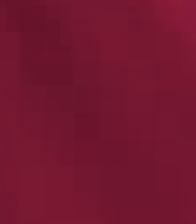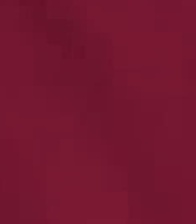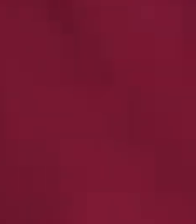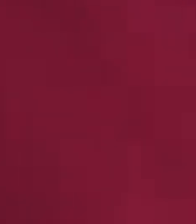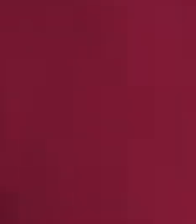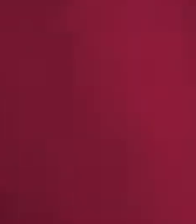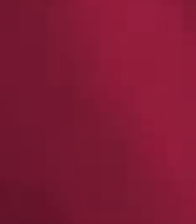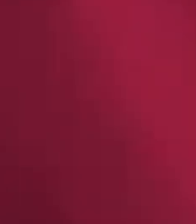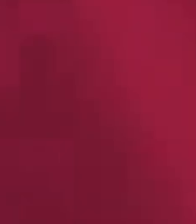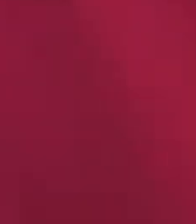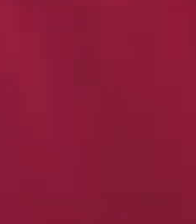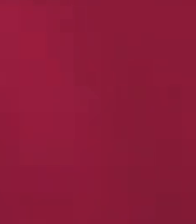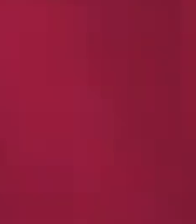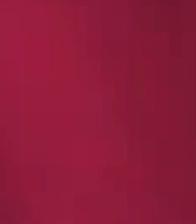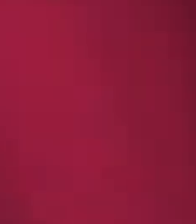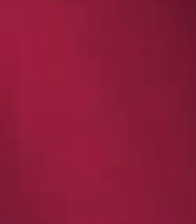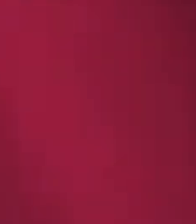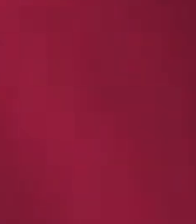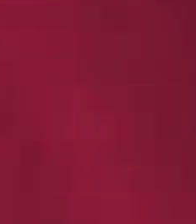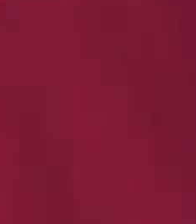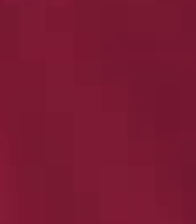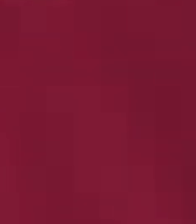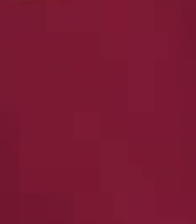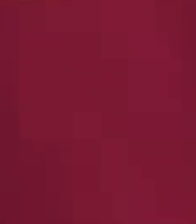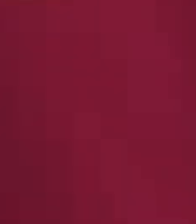gobierno de México